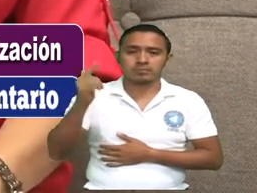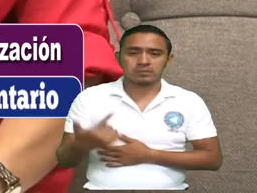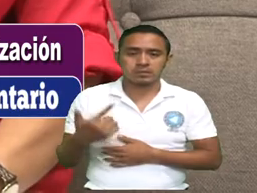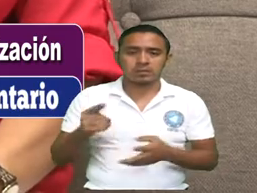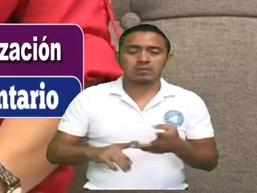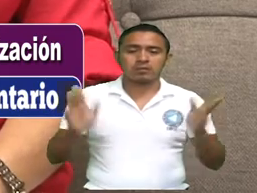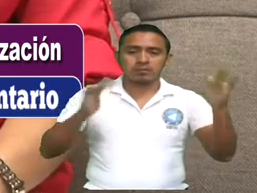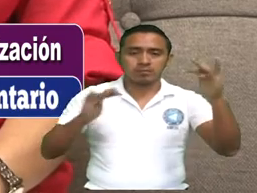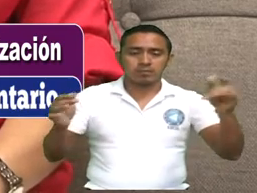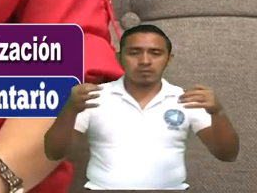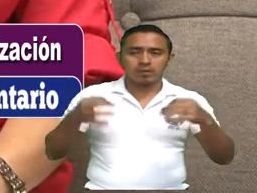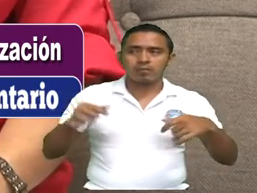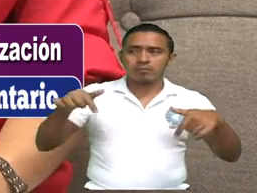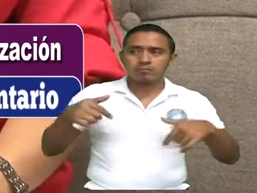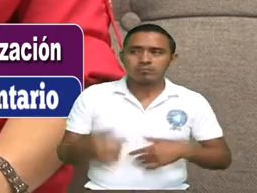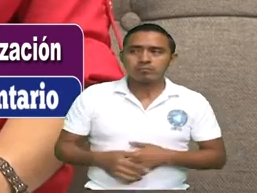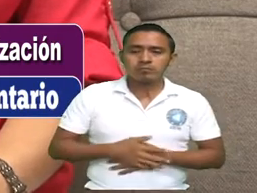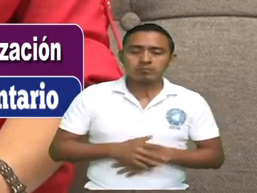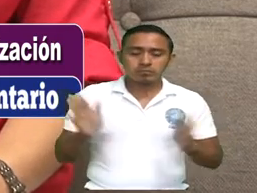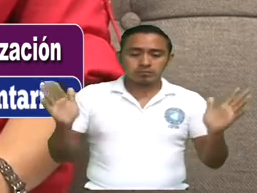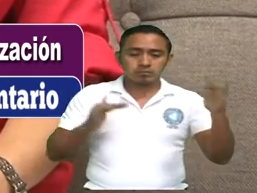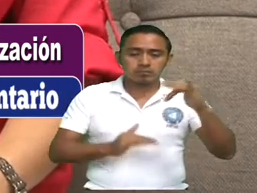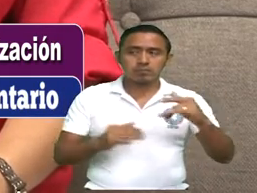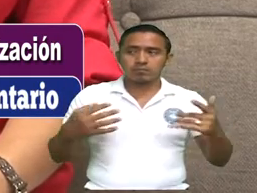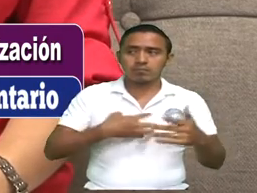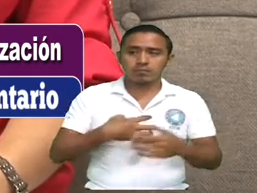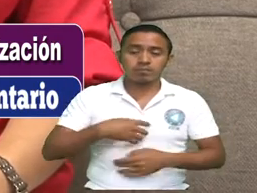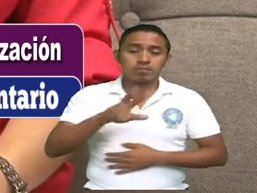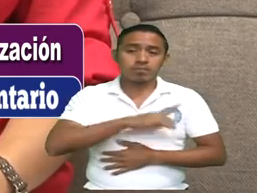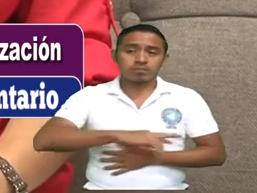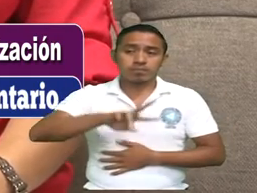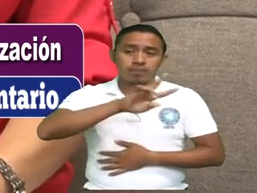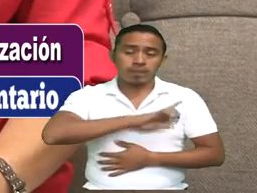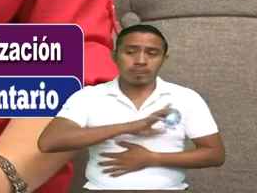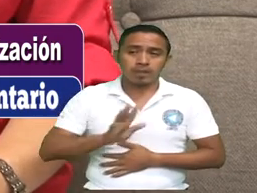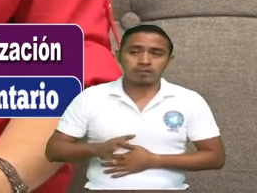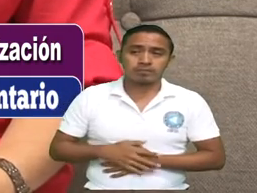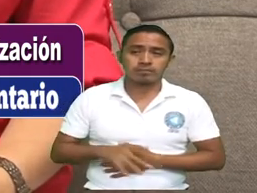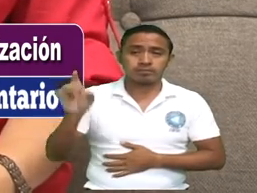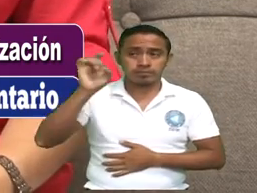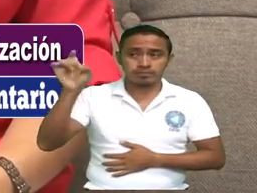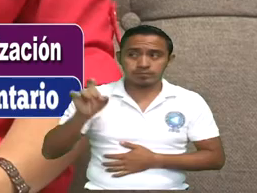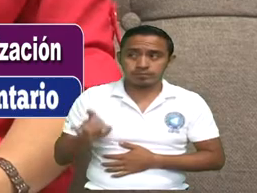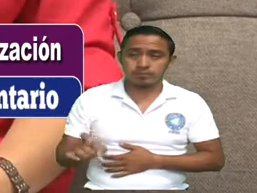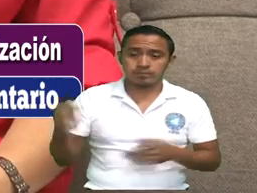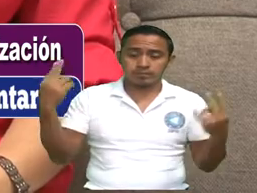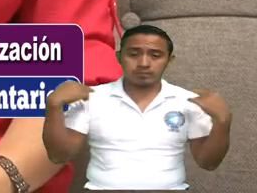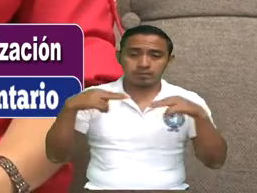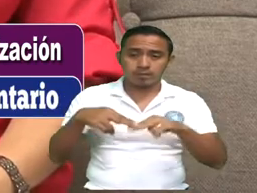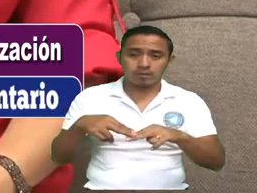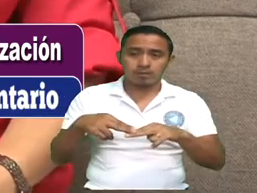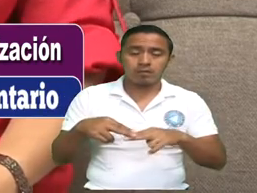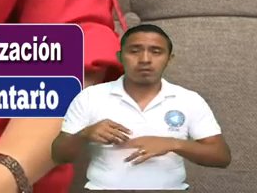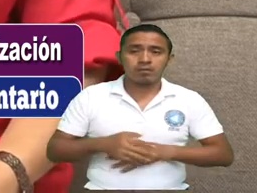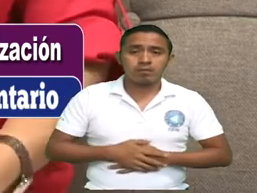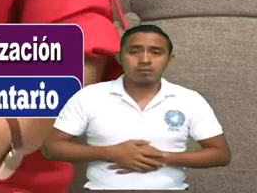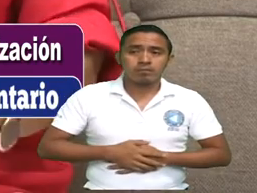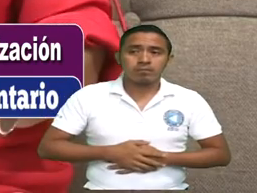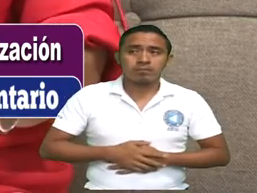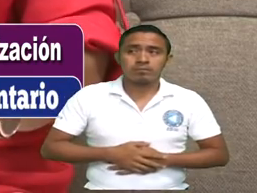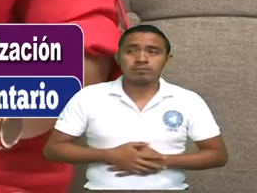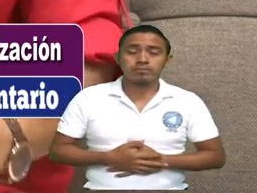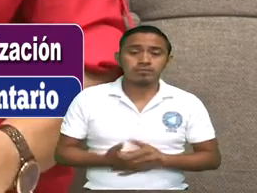diplomados. Ahora mismo hay un diplomado sobre valores en línea para los docentes, porque, o sea, es decir,